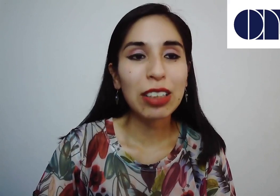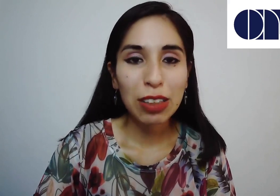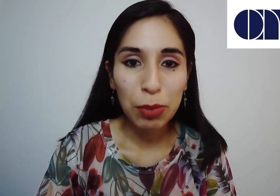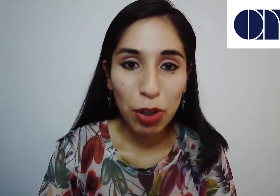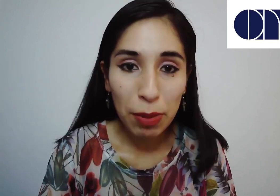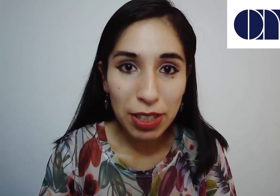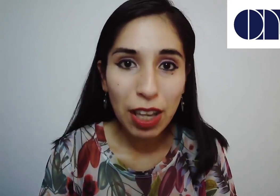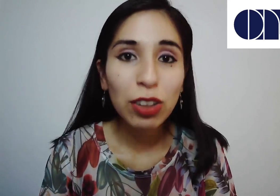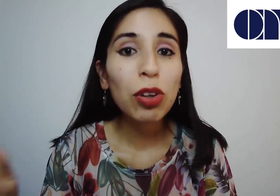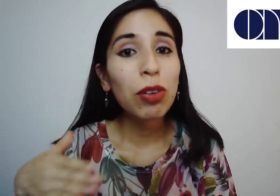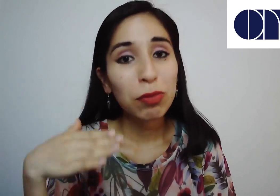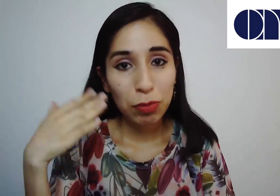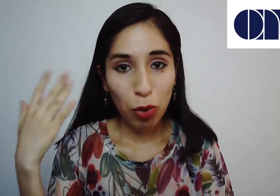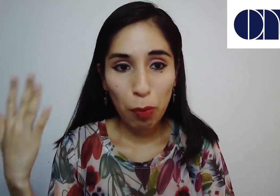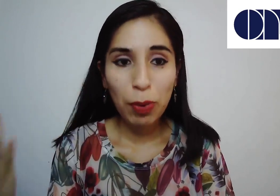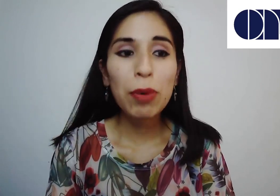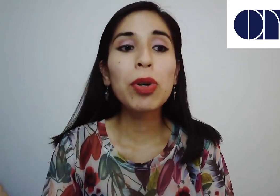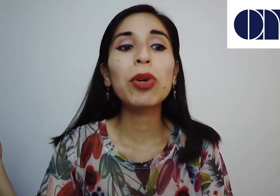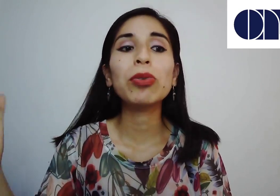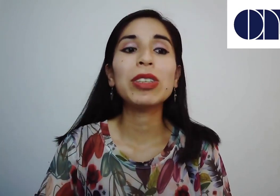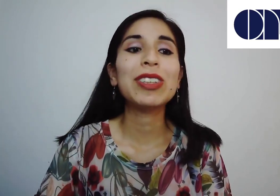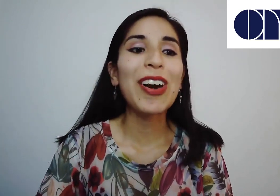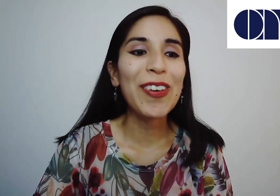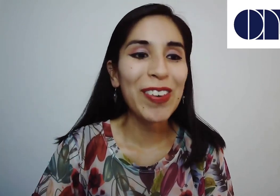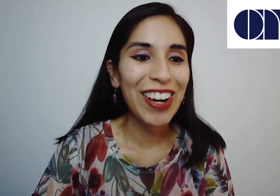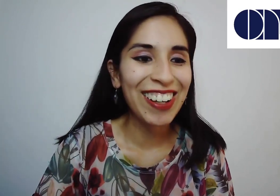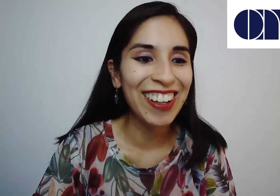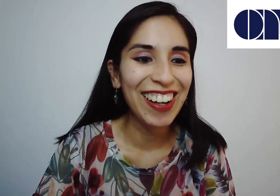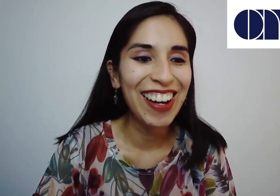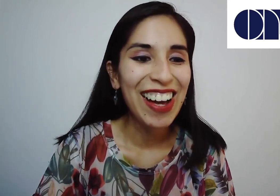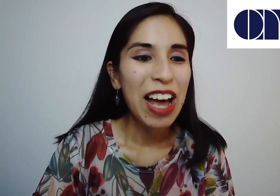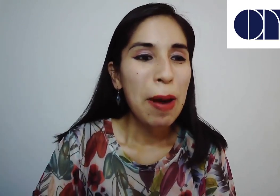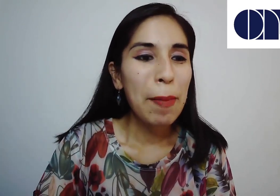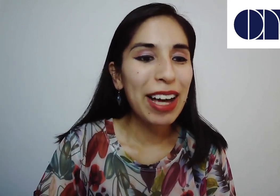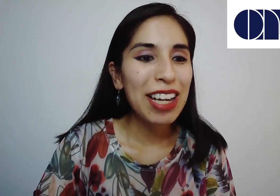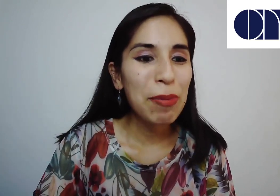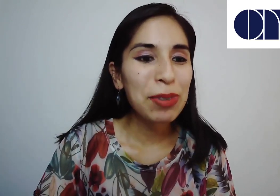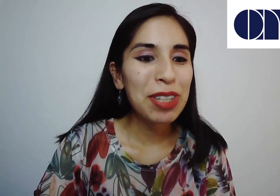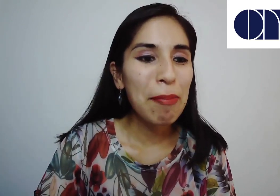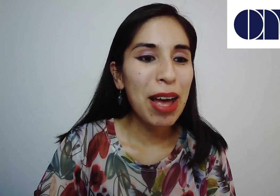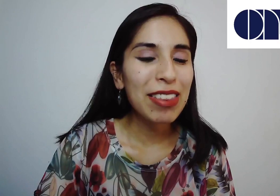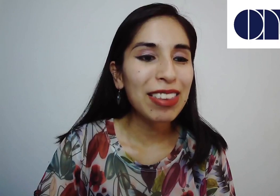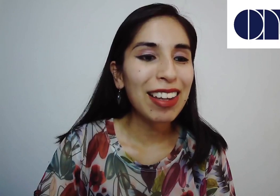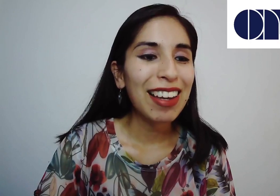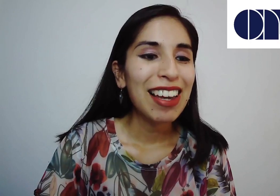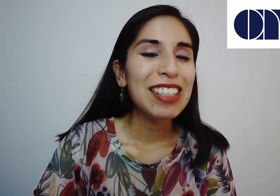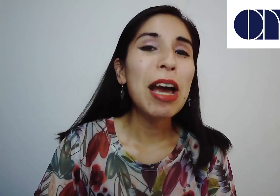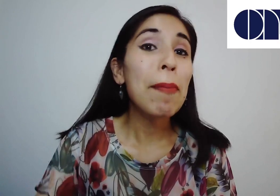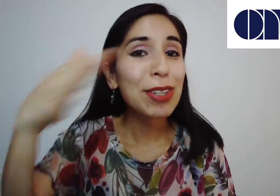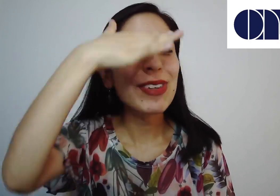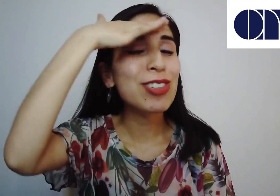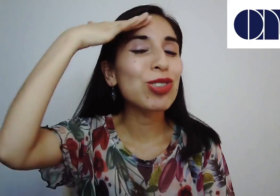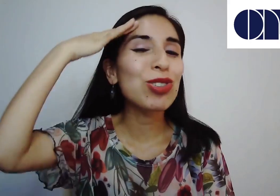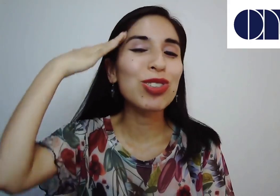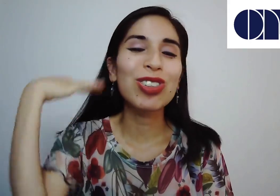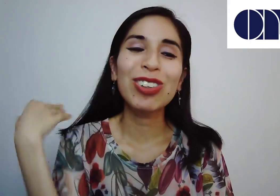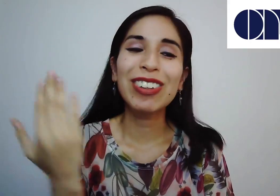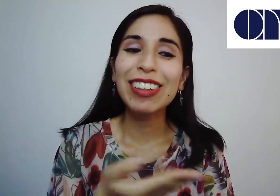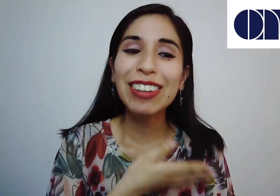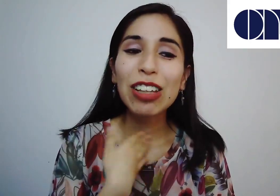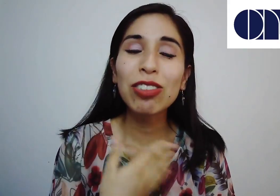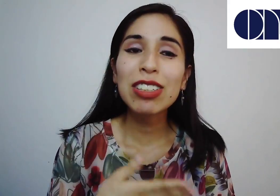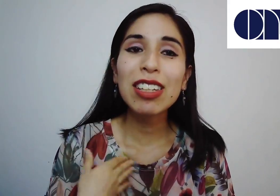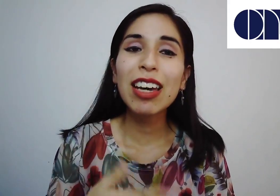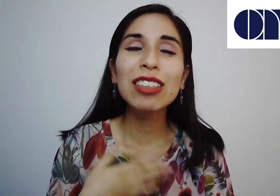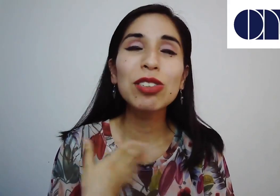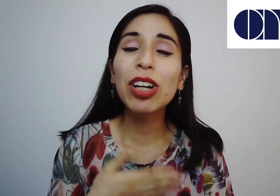si es que estamos comenzando cumplimos con nuestra hora nadia bustamante ya pasó esto